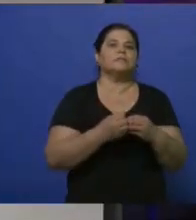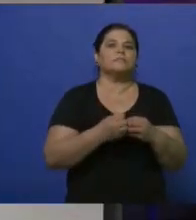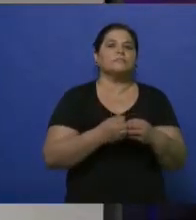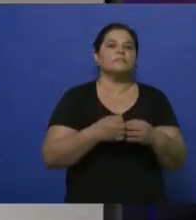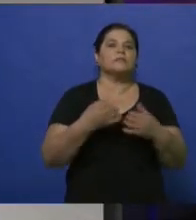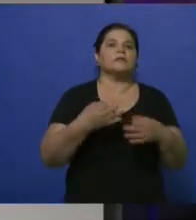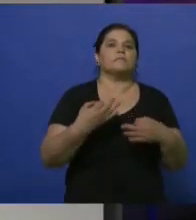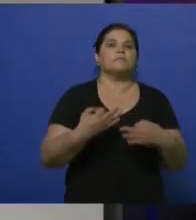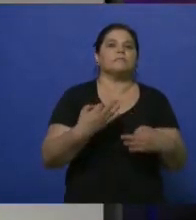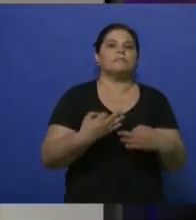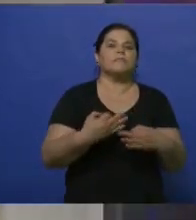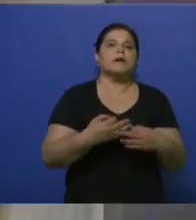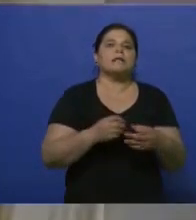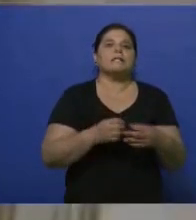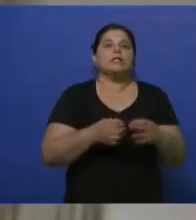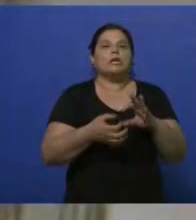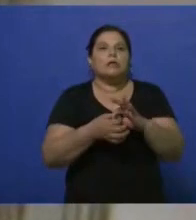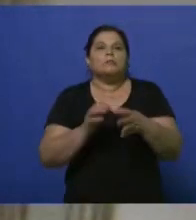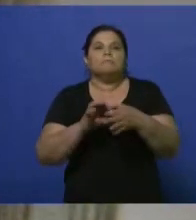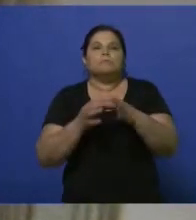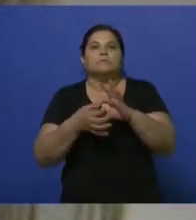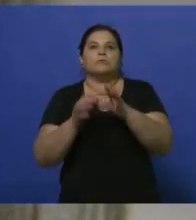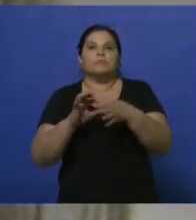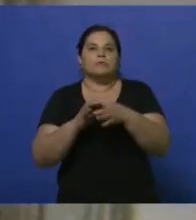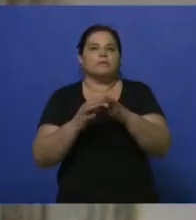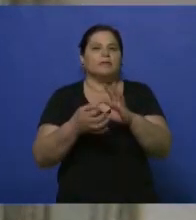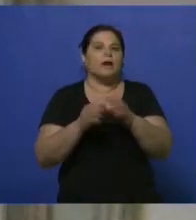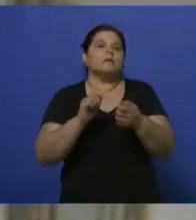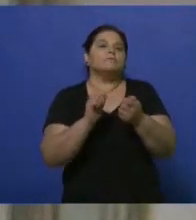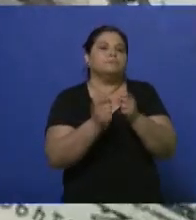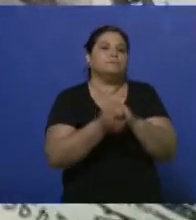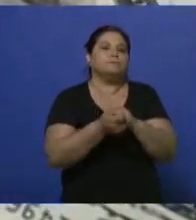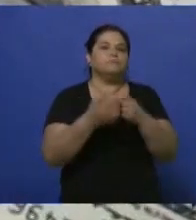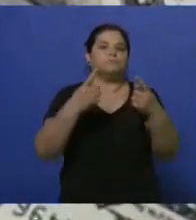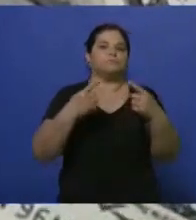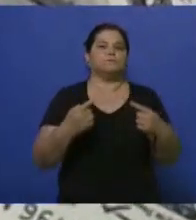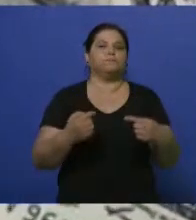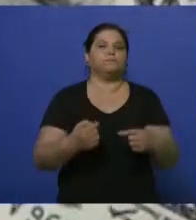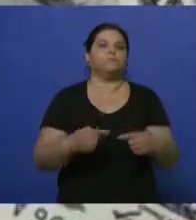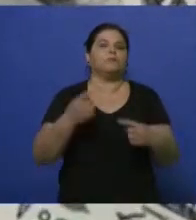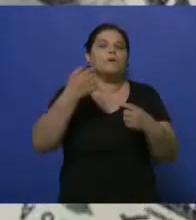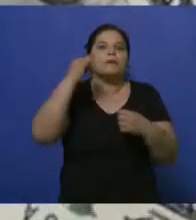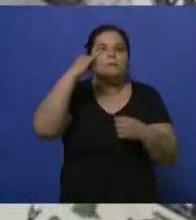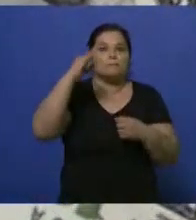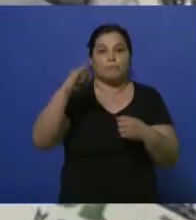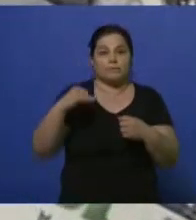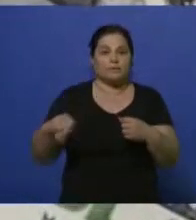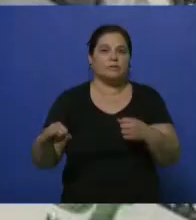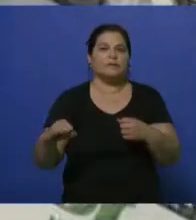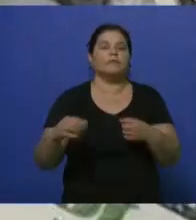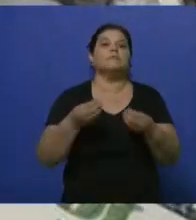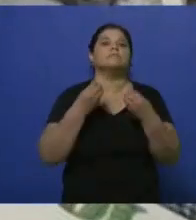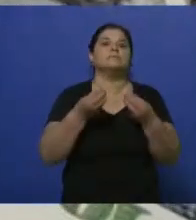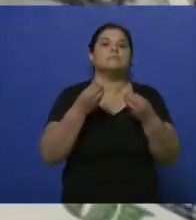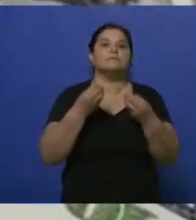bueno, en realidad está combinado con algunos elementos vinculados con las retenciones y el complejo impositivo en general, que